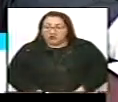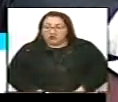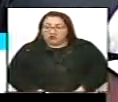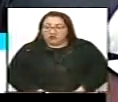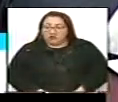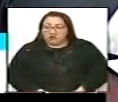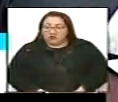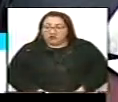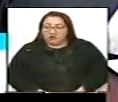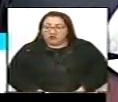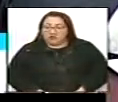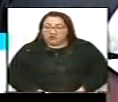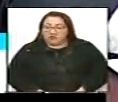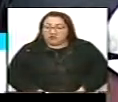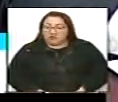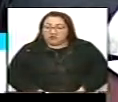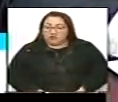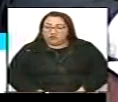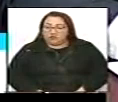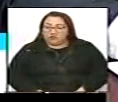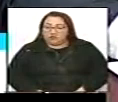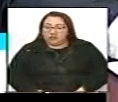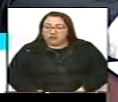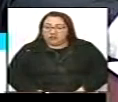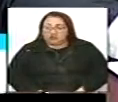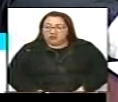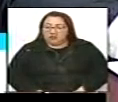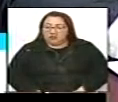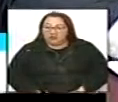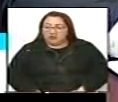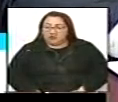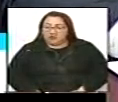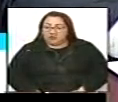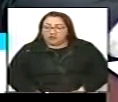personal. Se aprobó la comisión permanente.